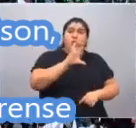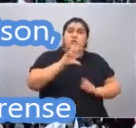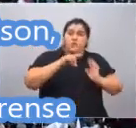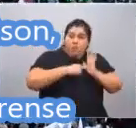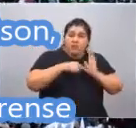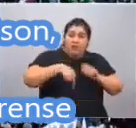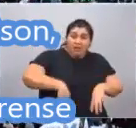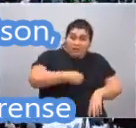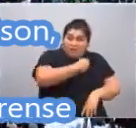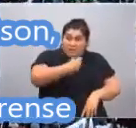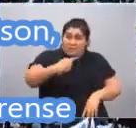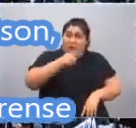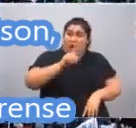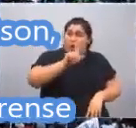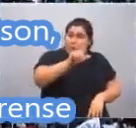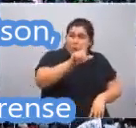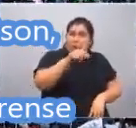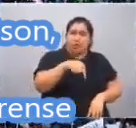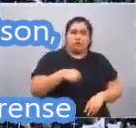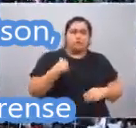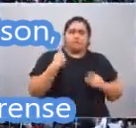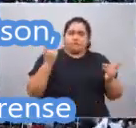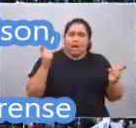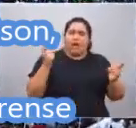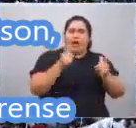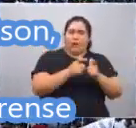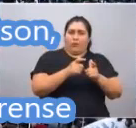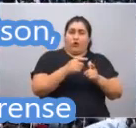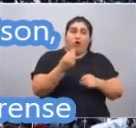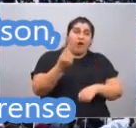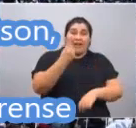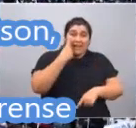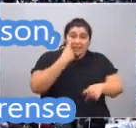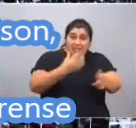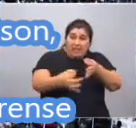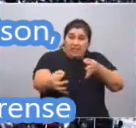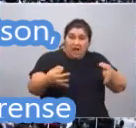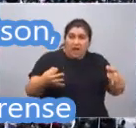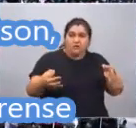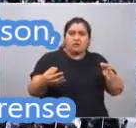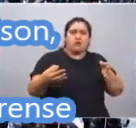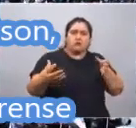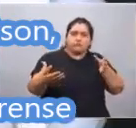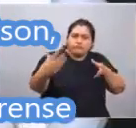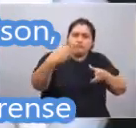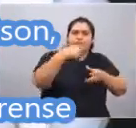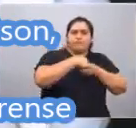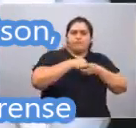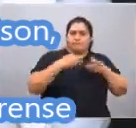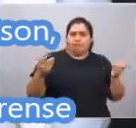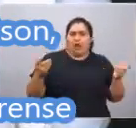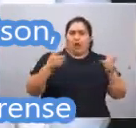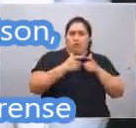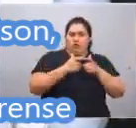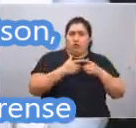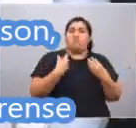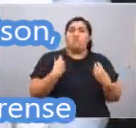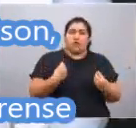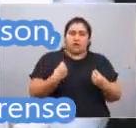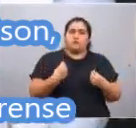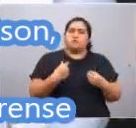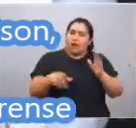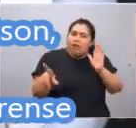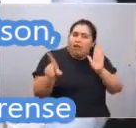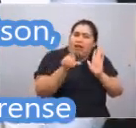esta semana, nos reunimos con los intendentes e intendentas y distribuimos lo que por